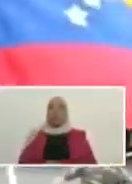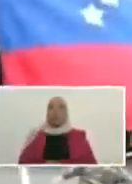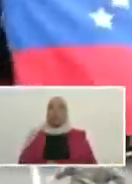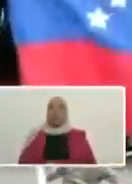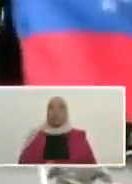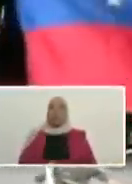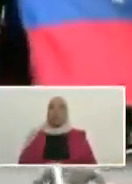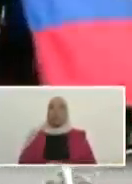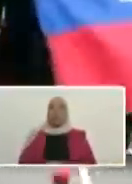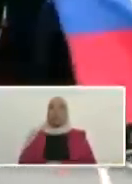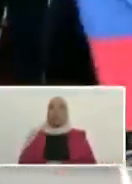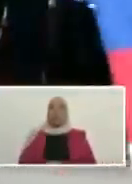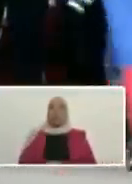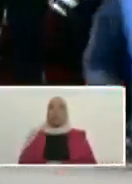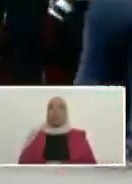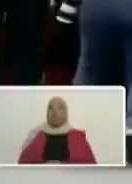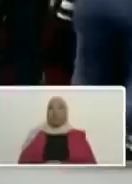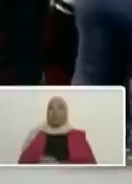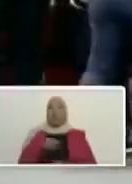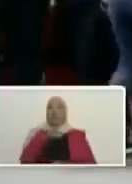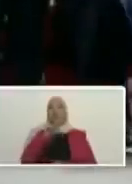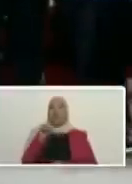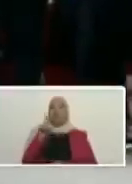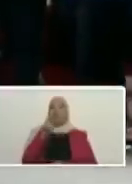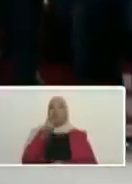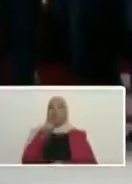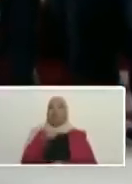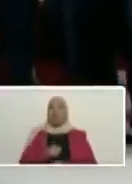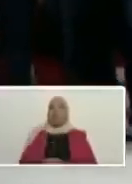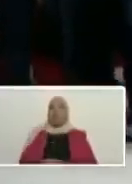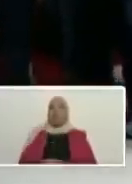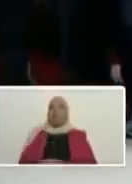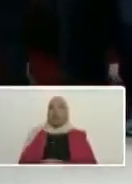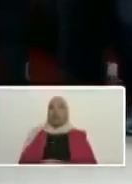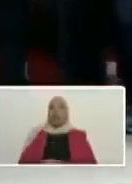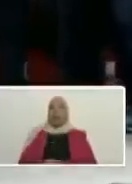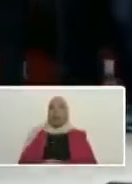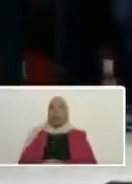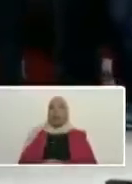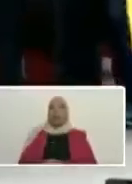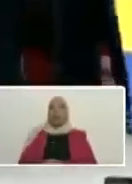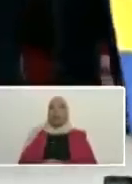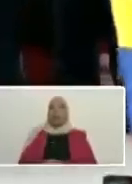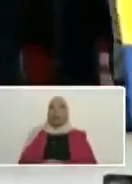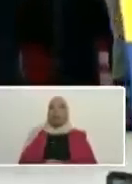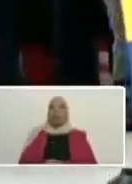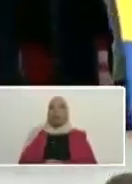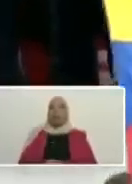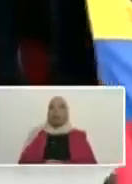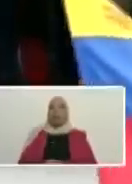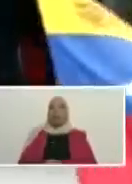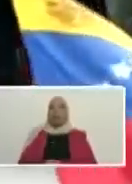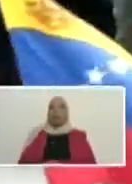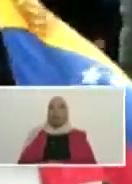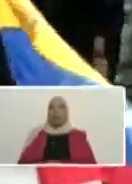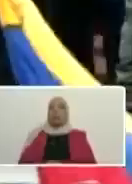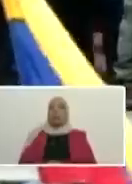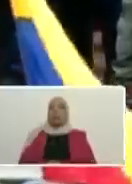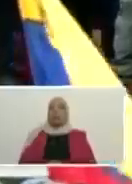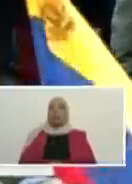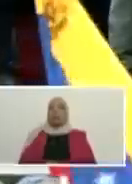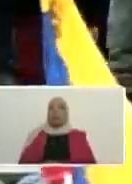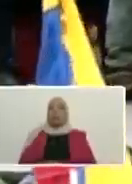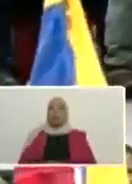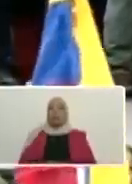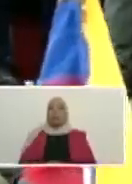Bueno, 31 años, como decía aquel tango de 20 años no es nada, 31 años